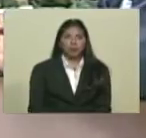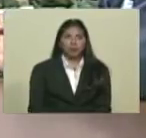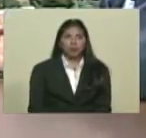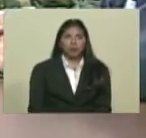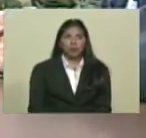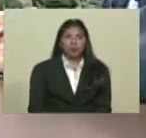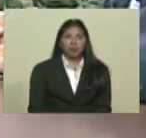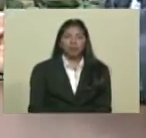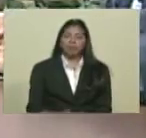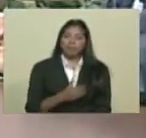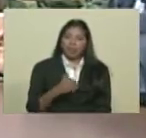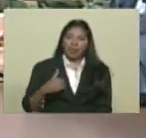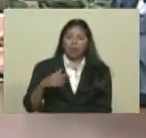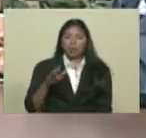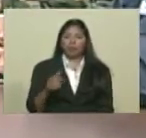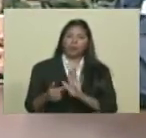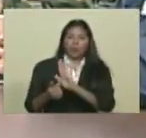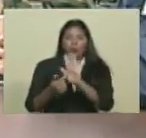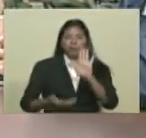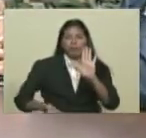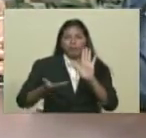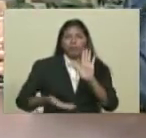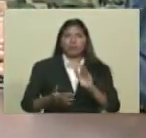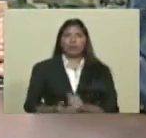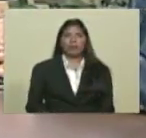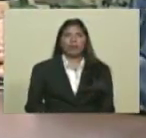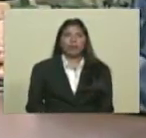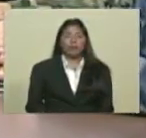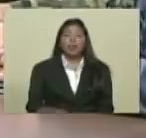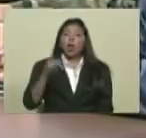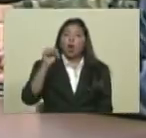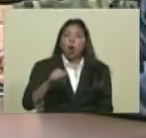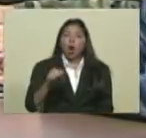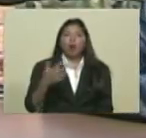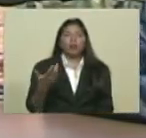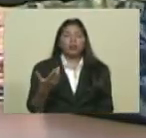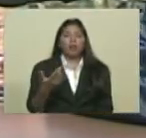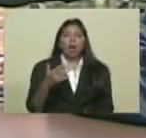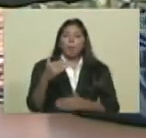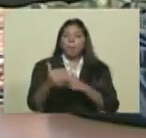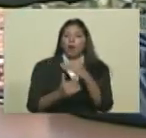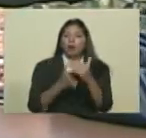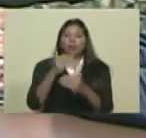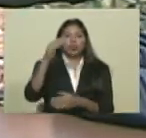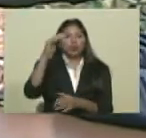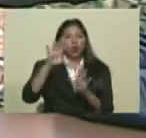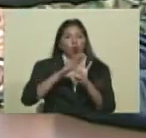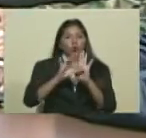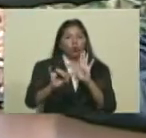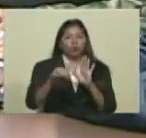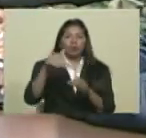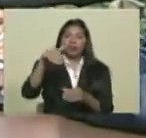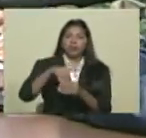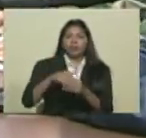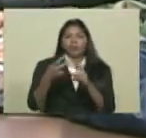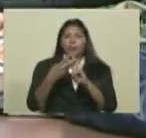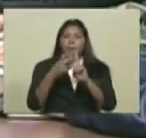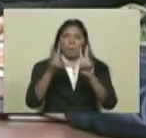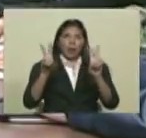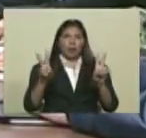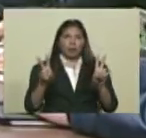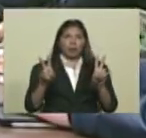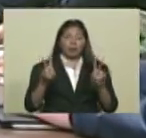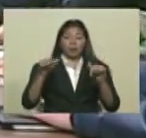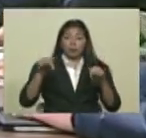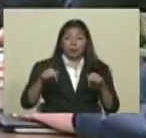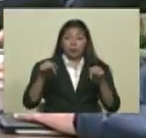nosotros queremos resaltar. Hoy hemos dado un paso más en el proceso constituyente hacia la paz. La elección